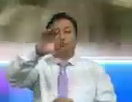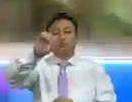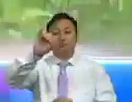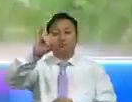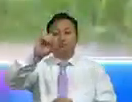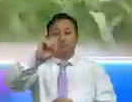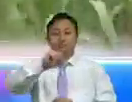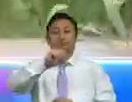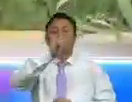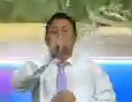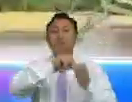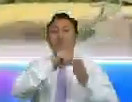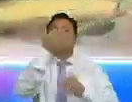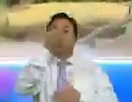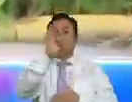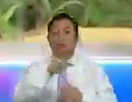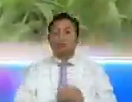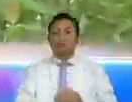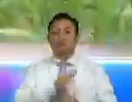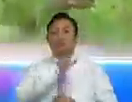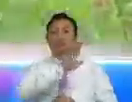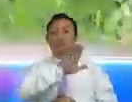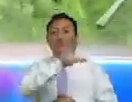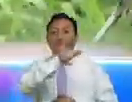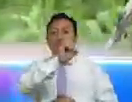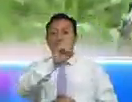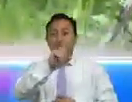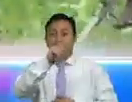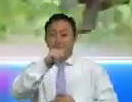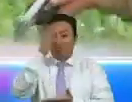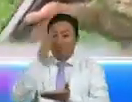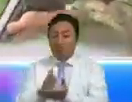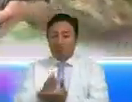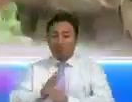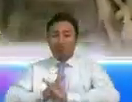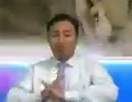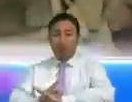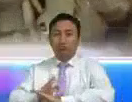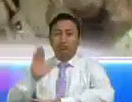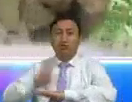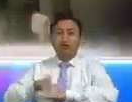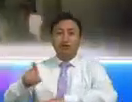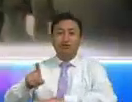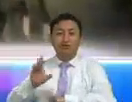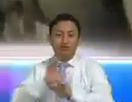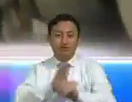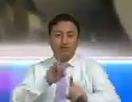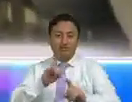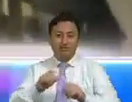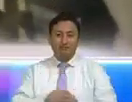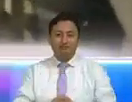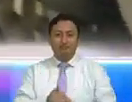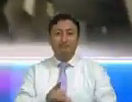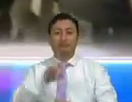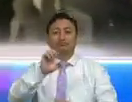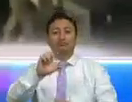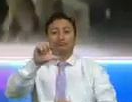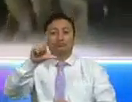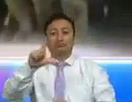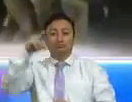el 2019 se han realizado 500 neutralizaciones contra amenazas terroristas el ejército de liberación